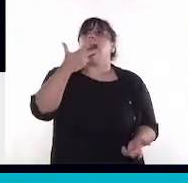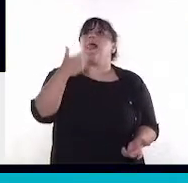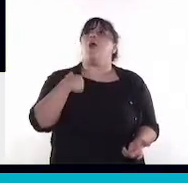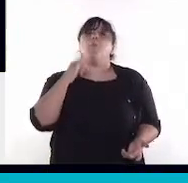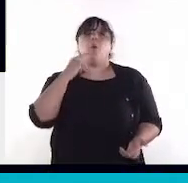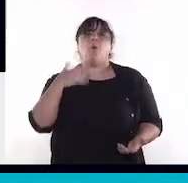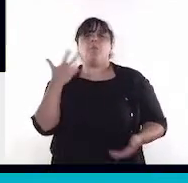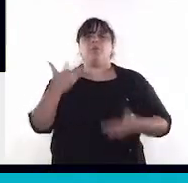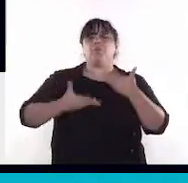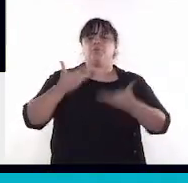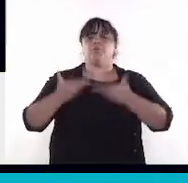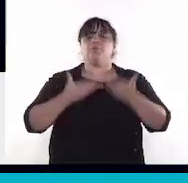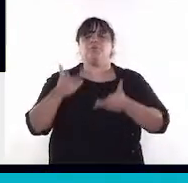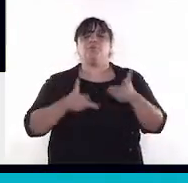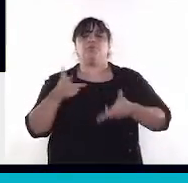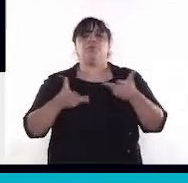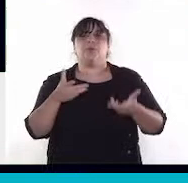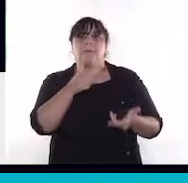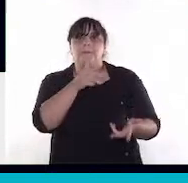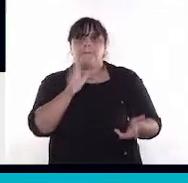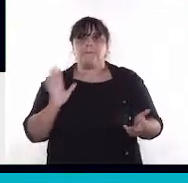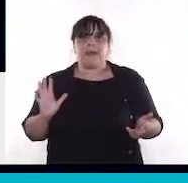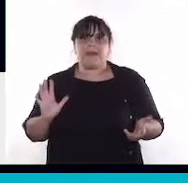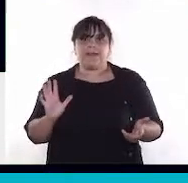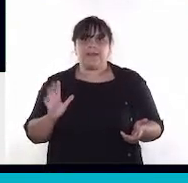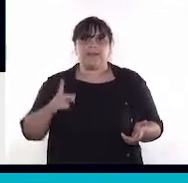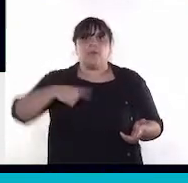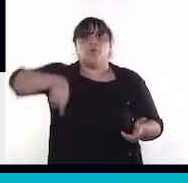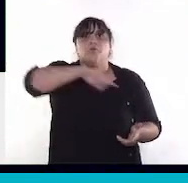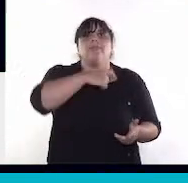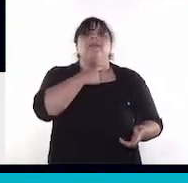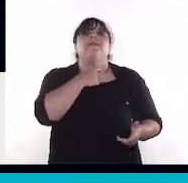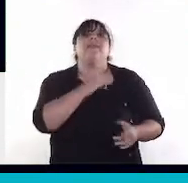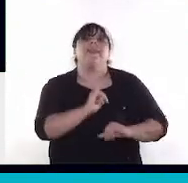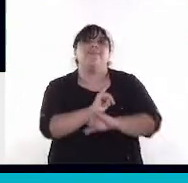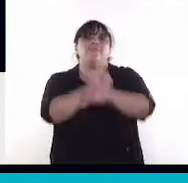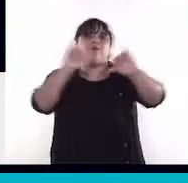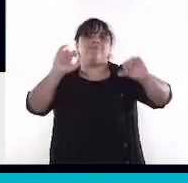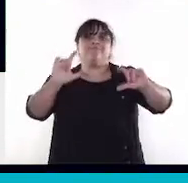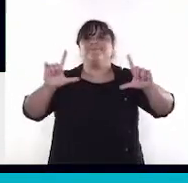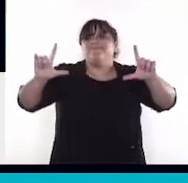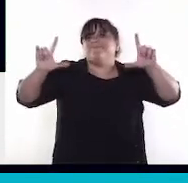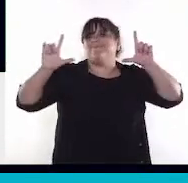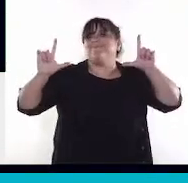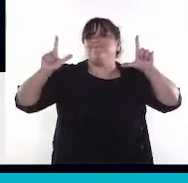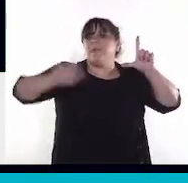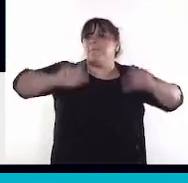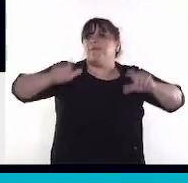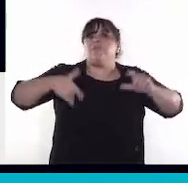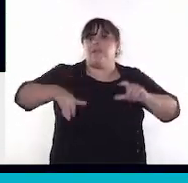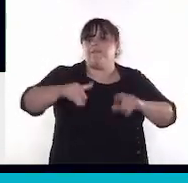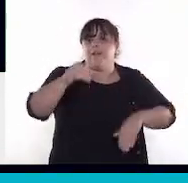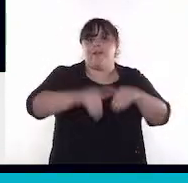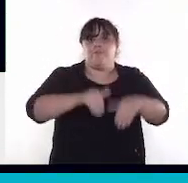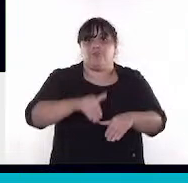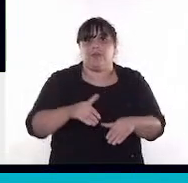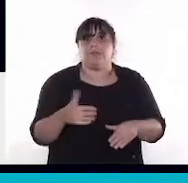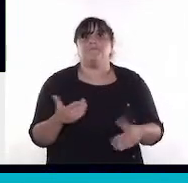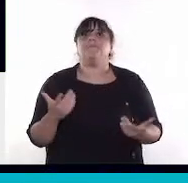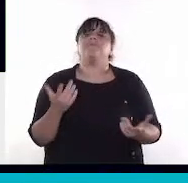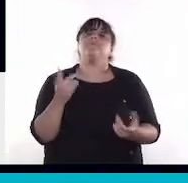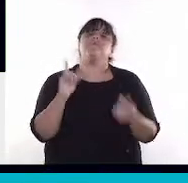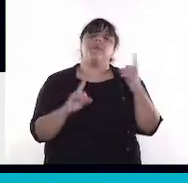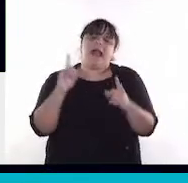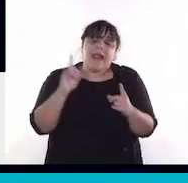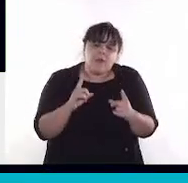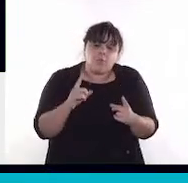cómodos en función de lo que quieren comunicar a un electorado que por supuesto, a unos vecinos que por